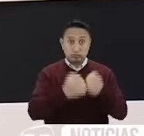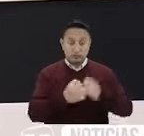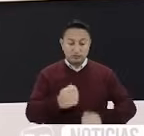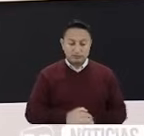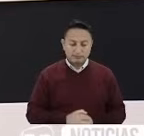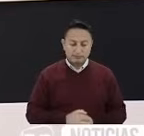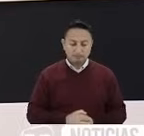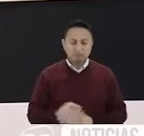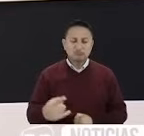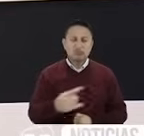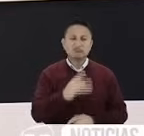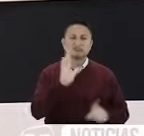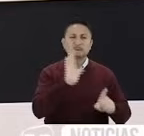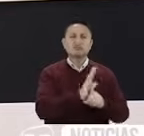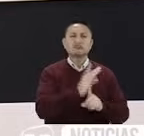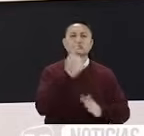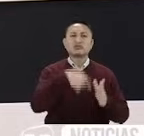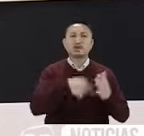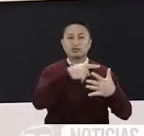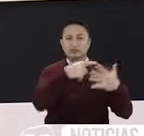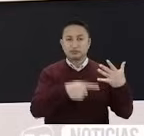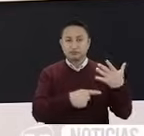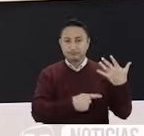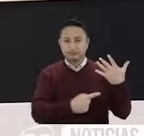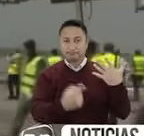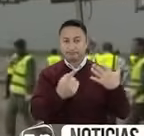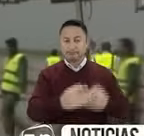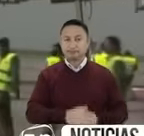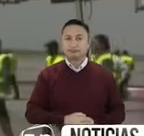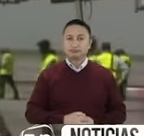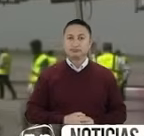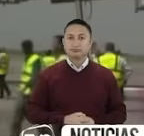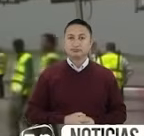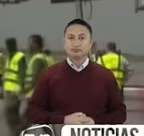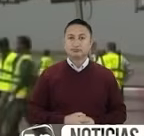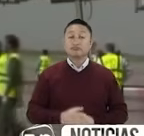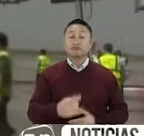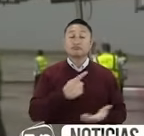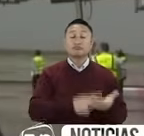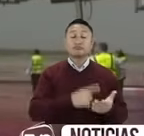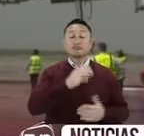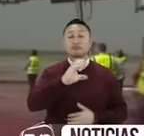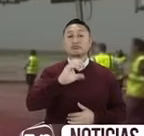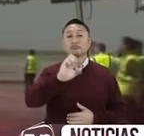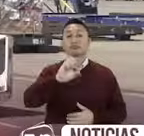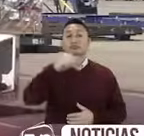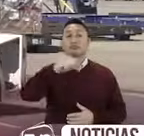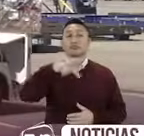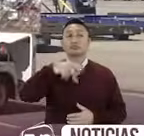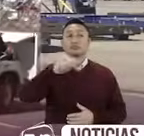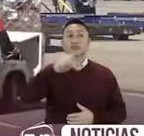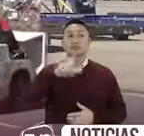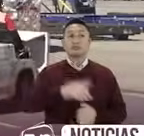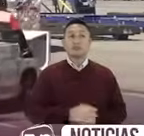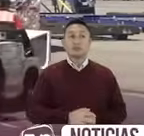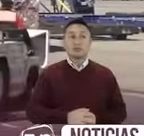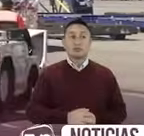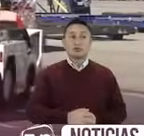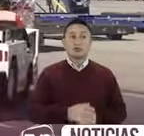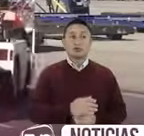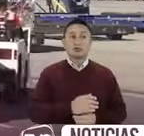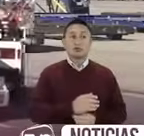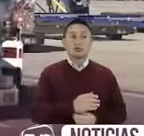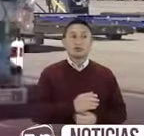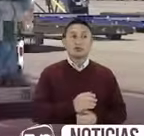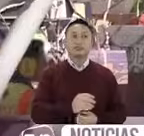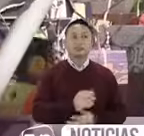amenazas? Enseguida les contamos. Un estudio de la Comisión Económica para América Latina, CEPAL, asegura que el